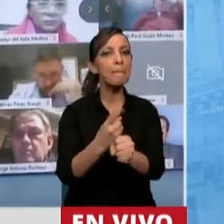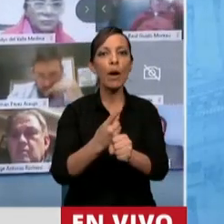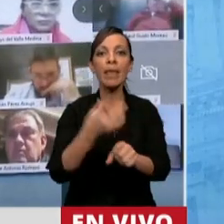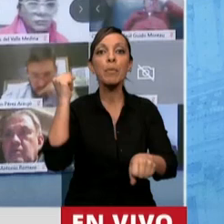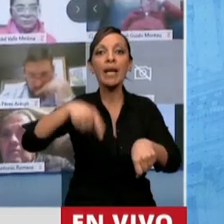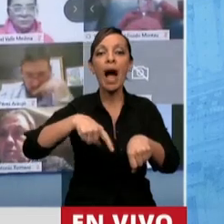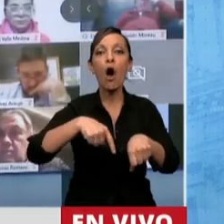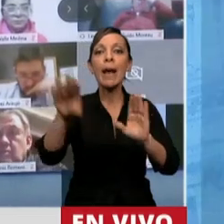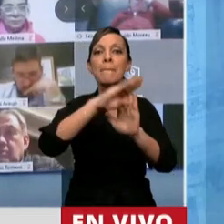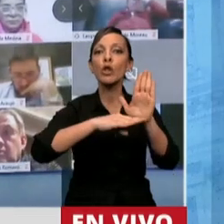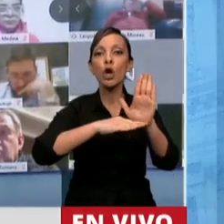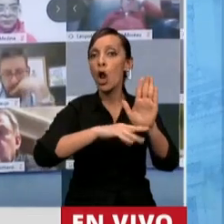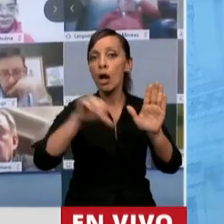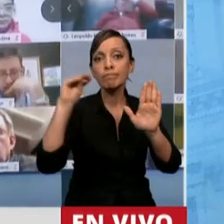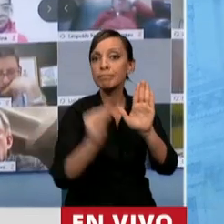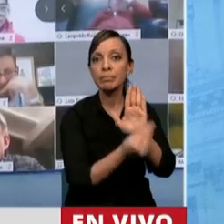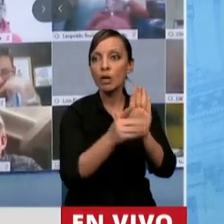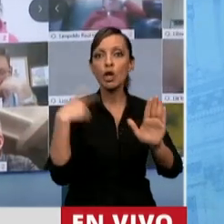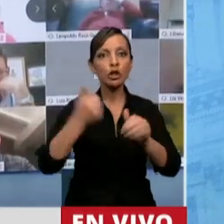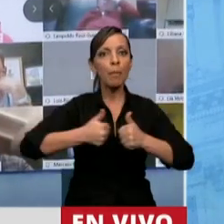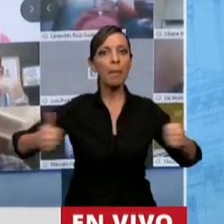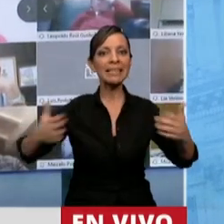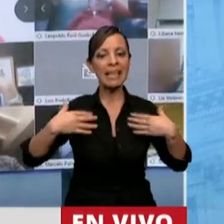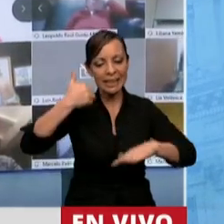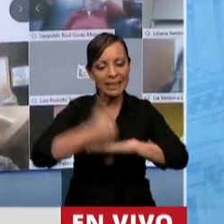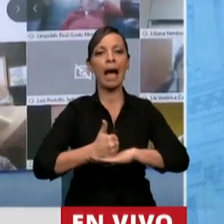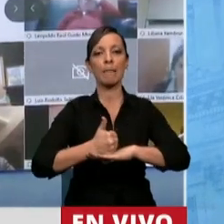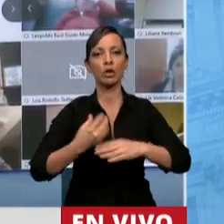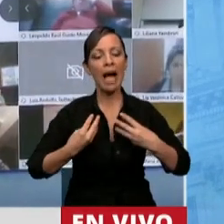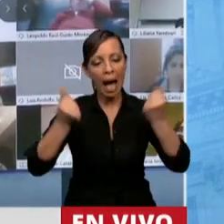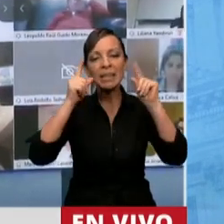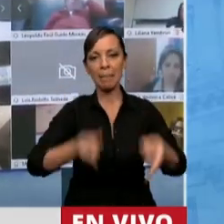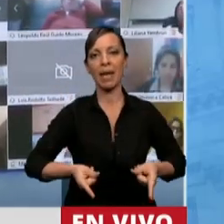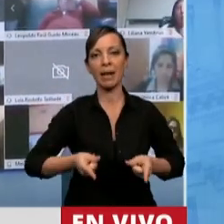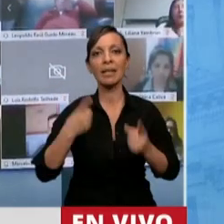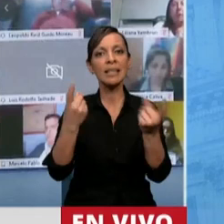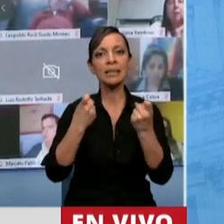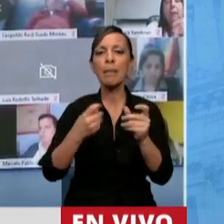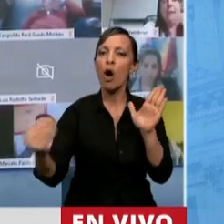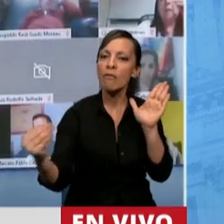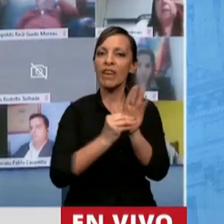caído y nosotros estamos presentes en cuerpo y alma. Y necesitamos que se deje